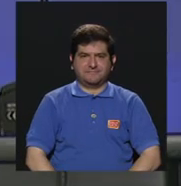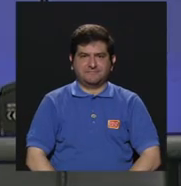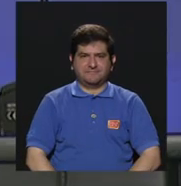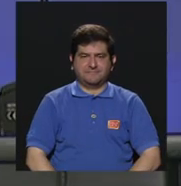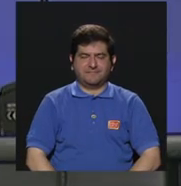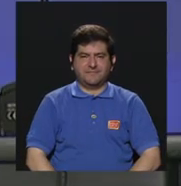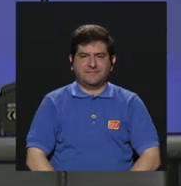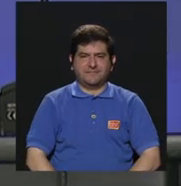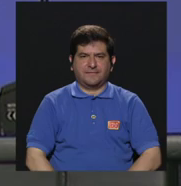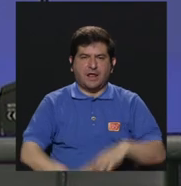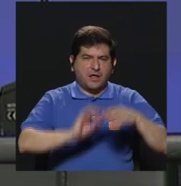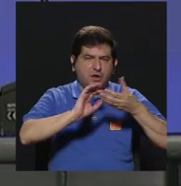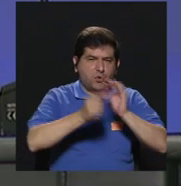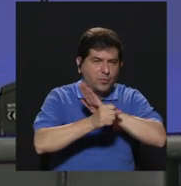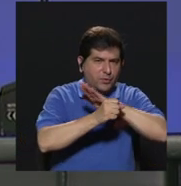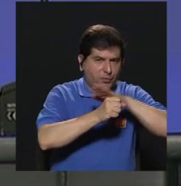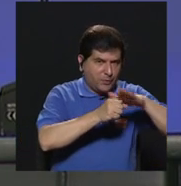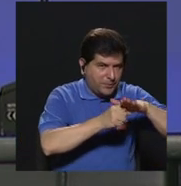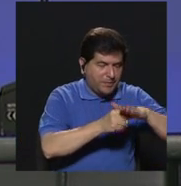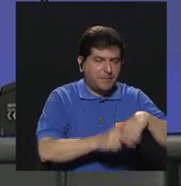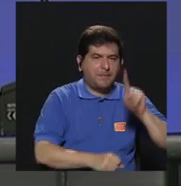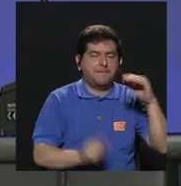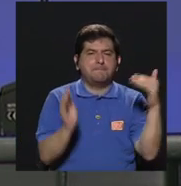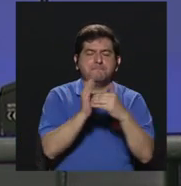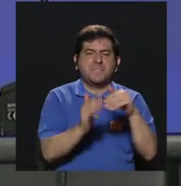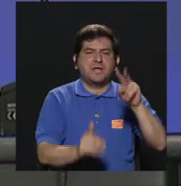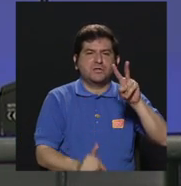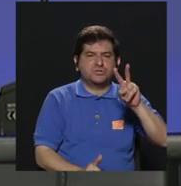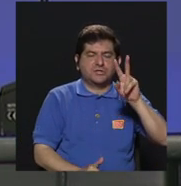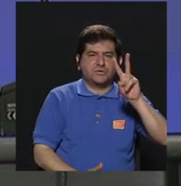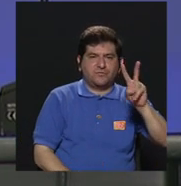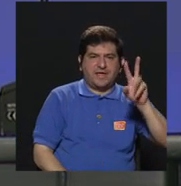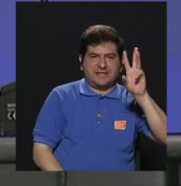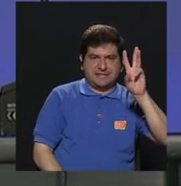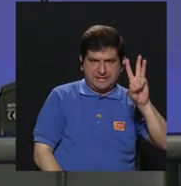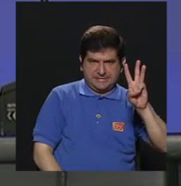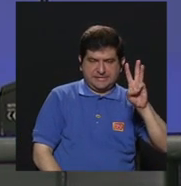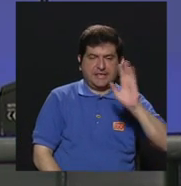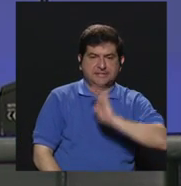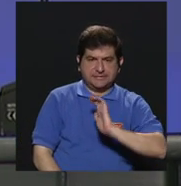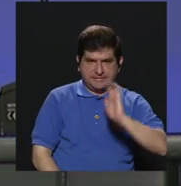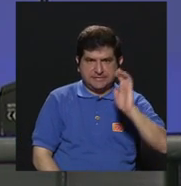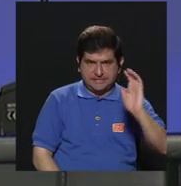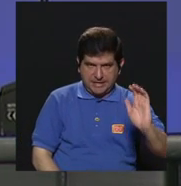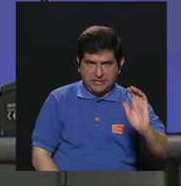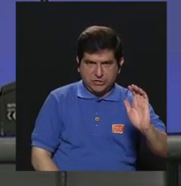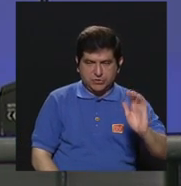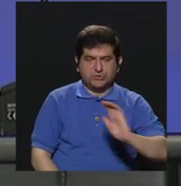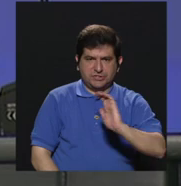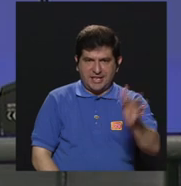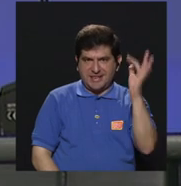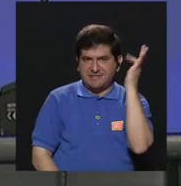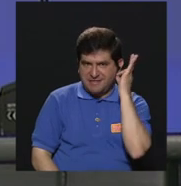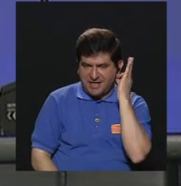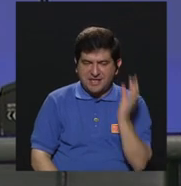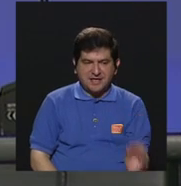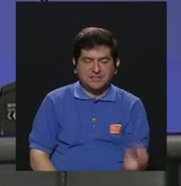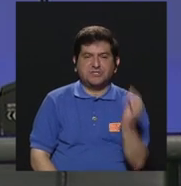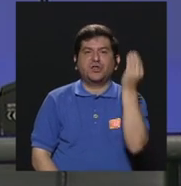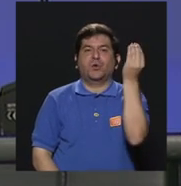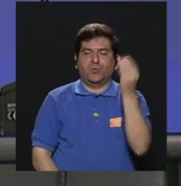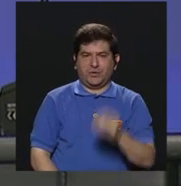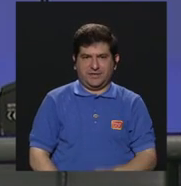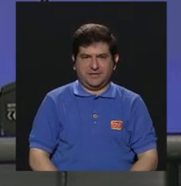hubo un total de 1.226 niños, niñas y